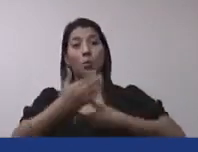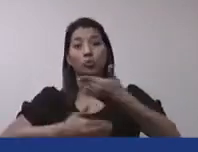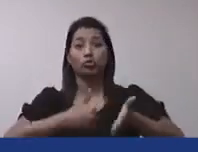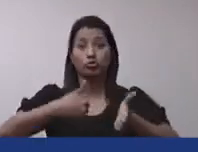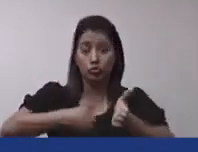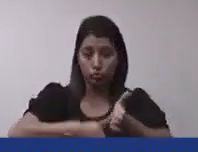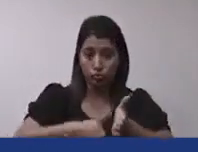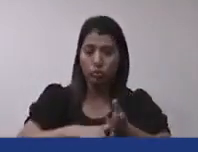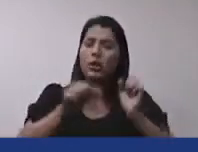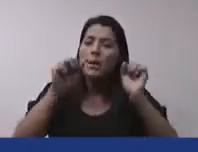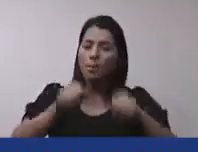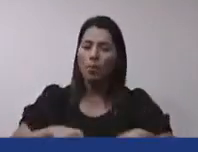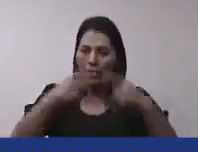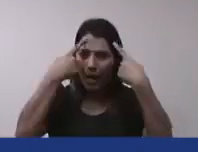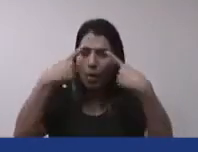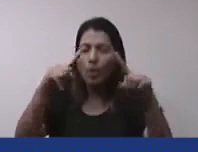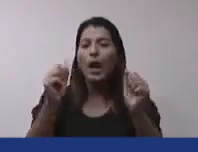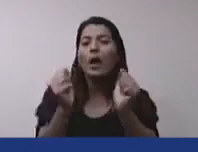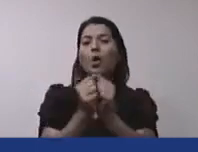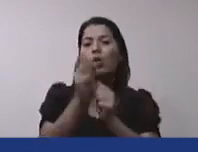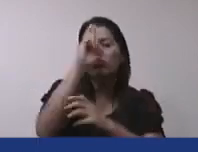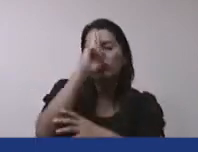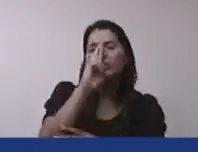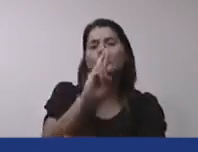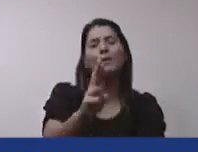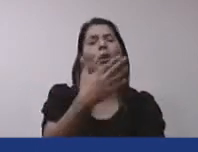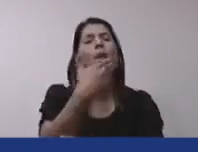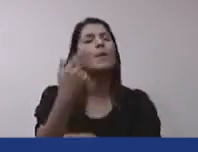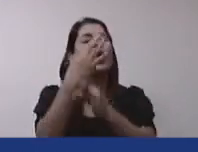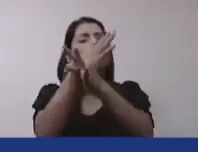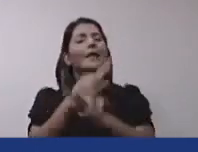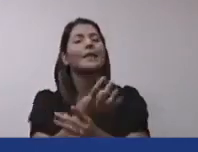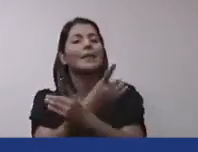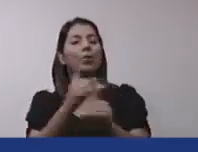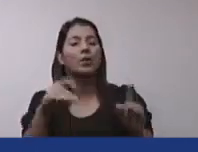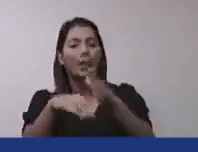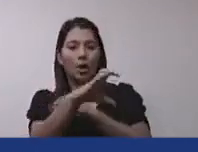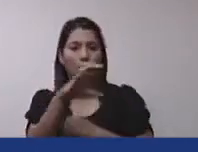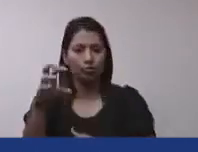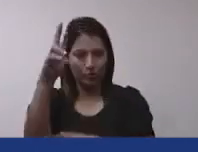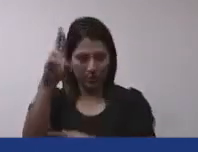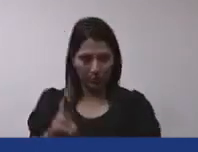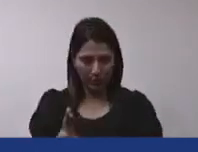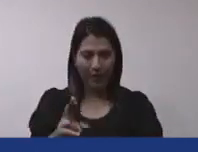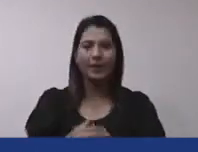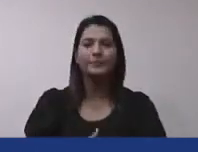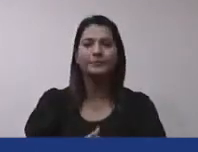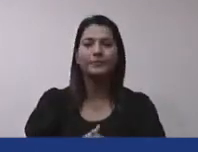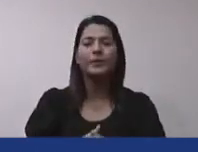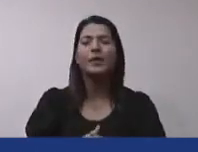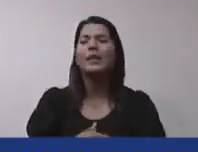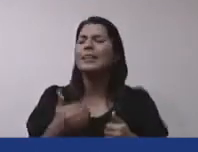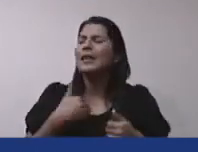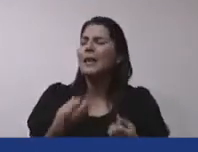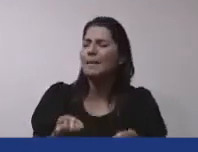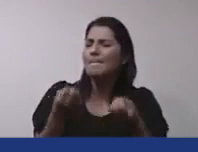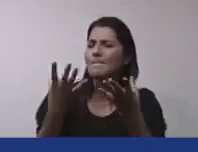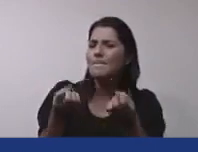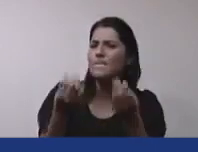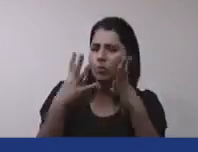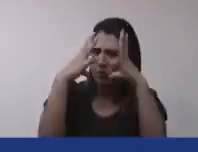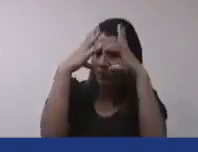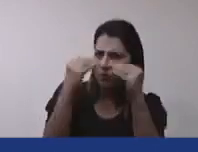transcurra en respeto a la mejor tradición democrática costarricense: abundante información